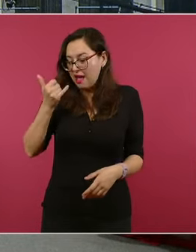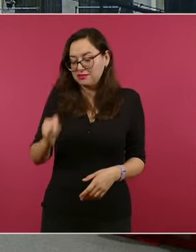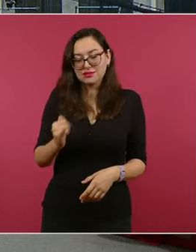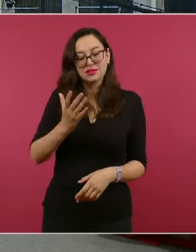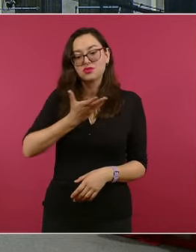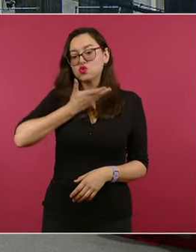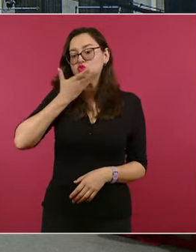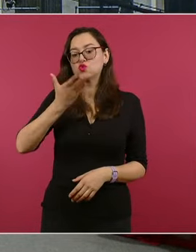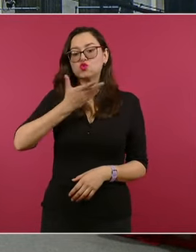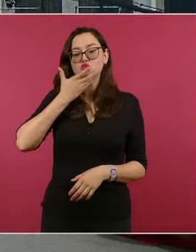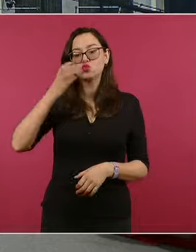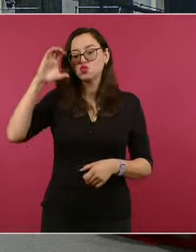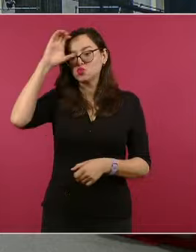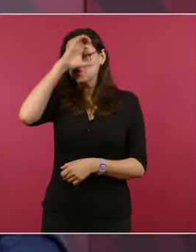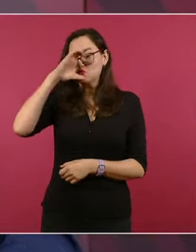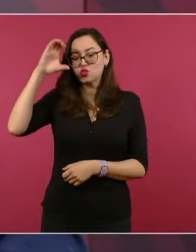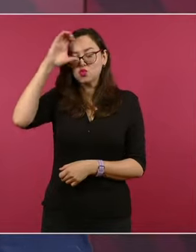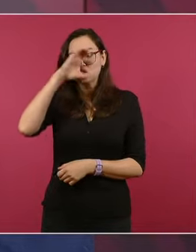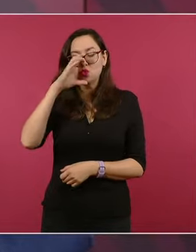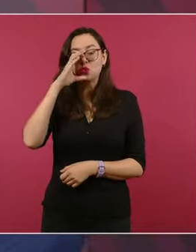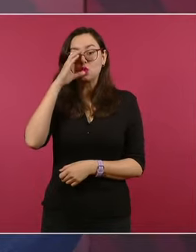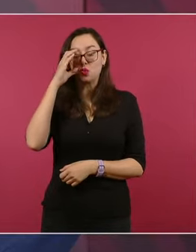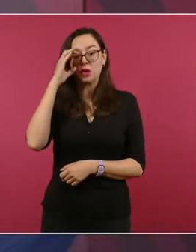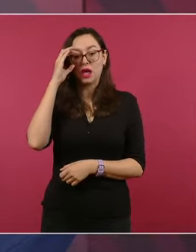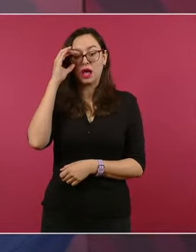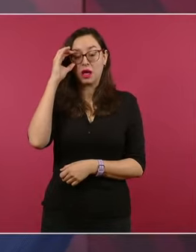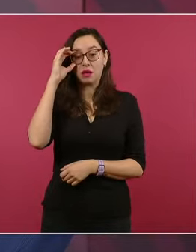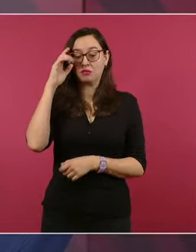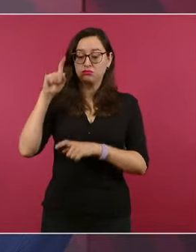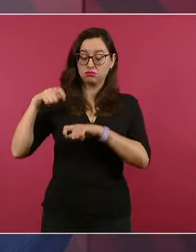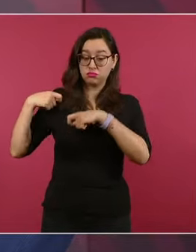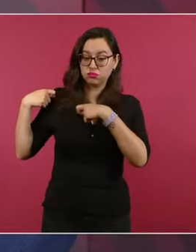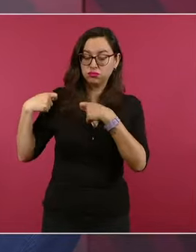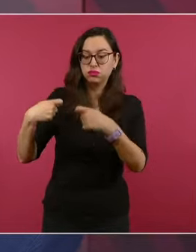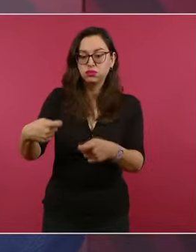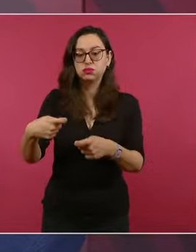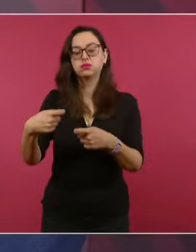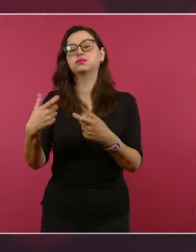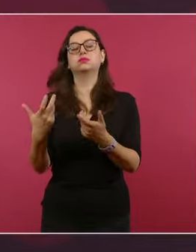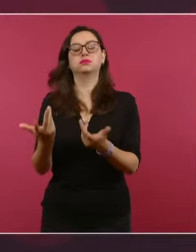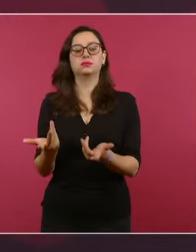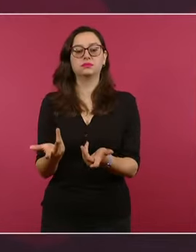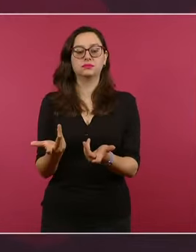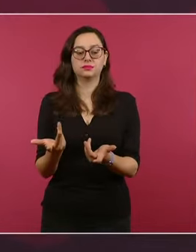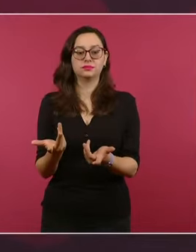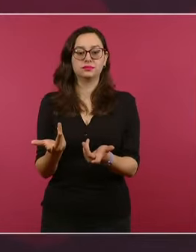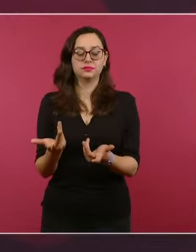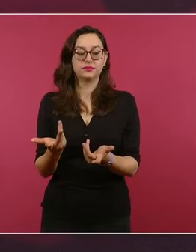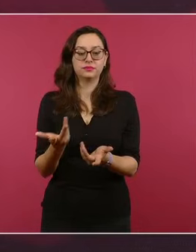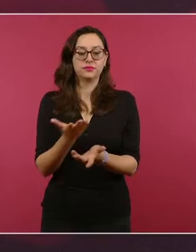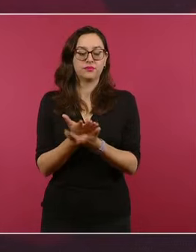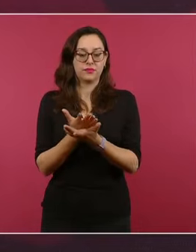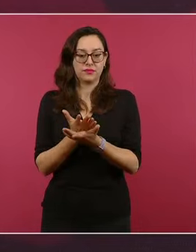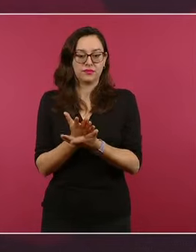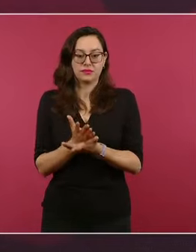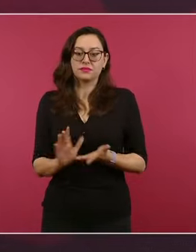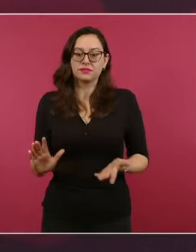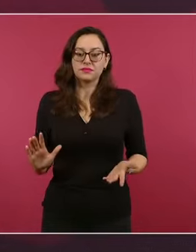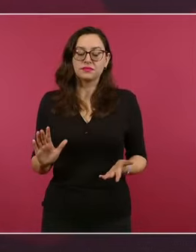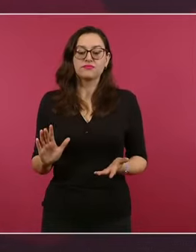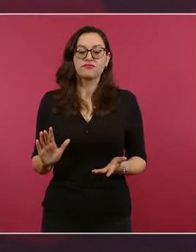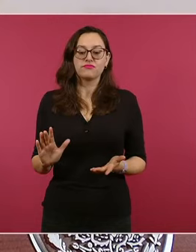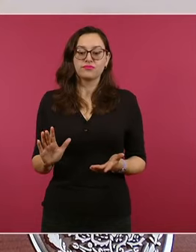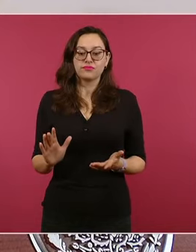de nuestras tradiciones, de nuestra costumbre. Además, mucha gente, en el caso